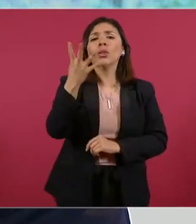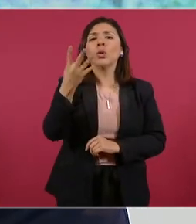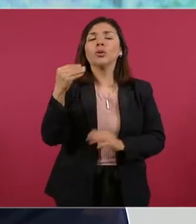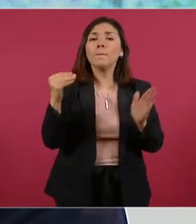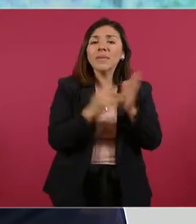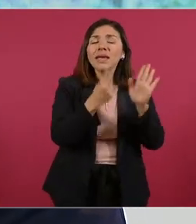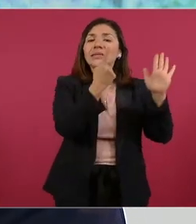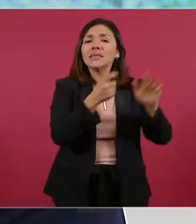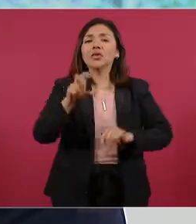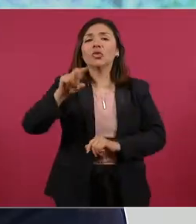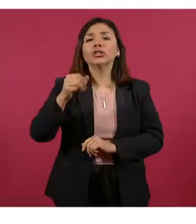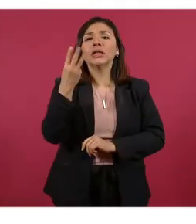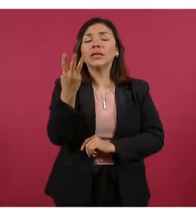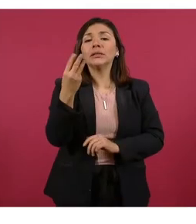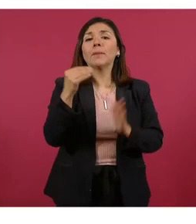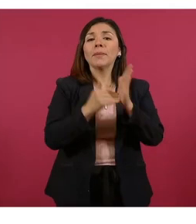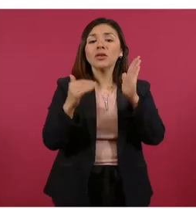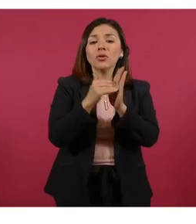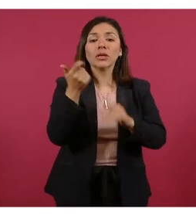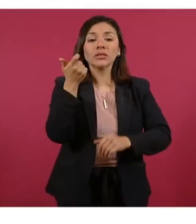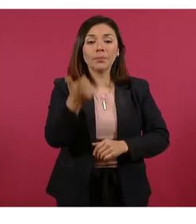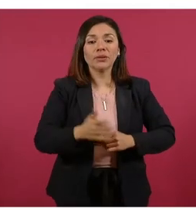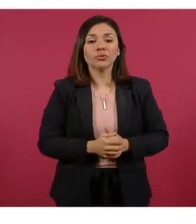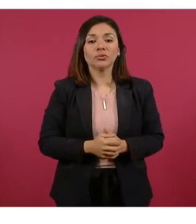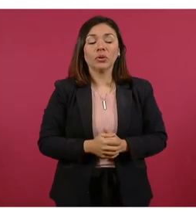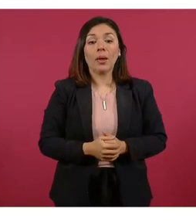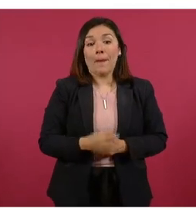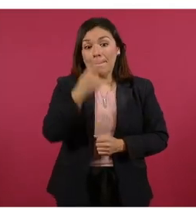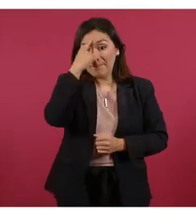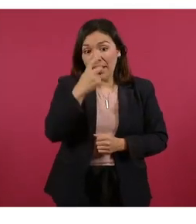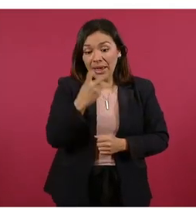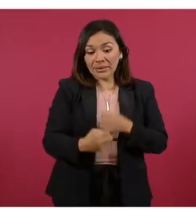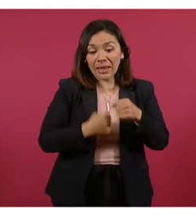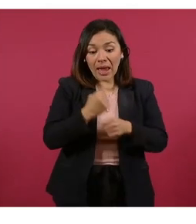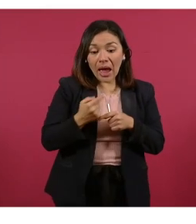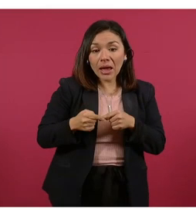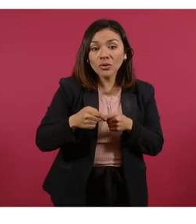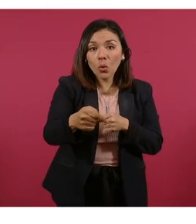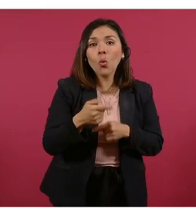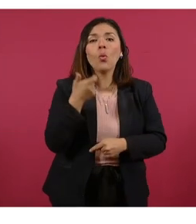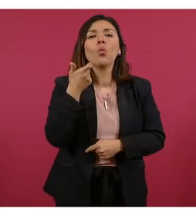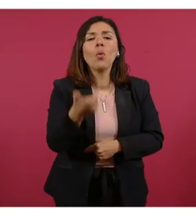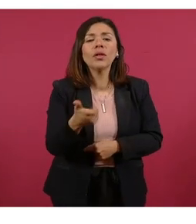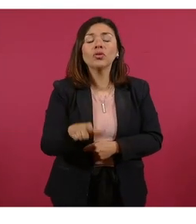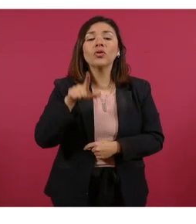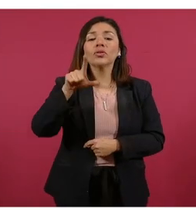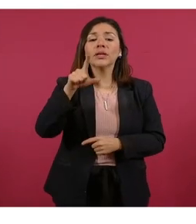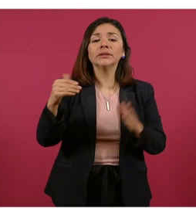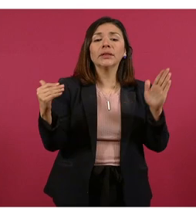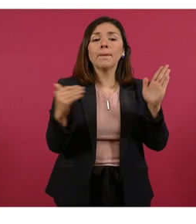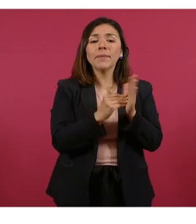44.183 millones de pesos. El monto para ejercer este año es de